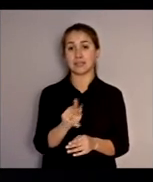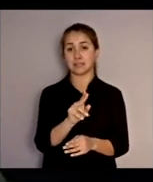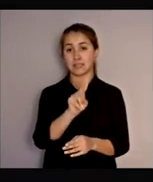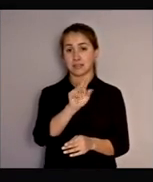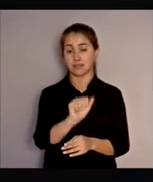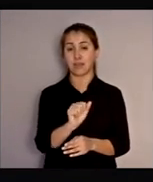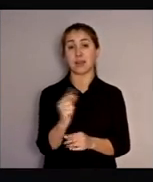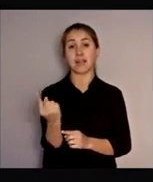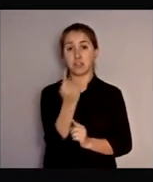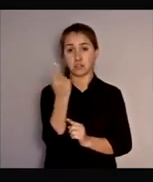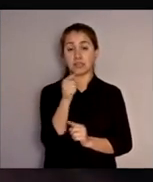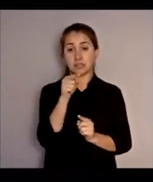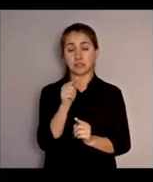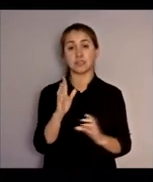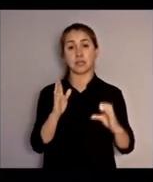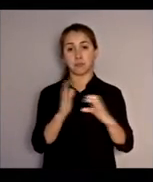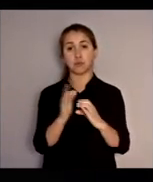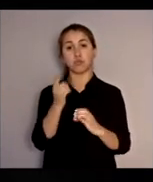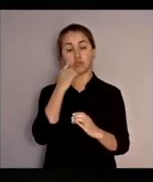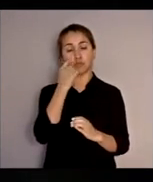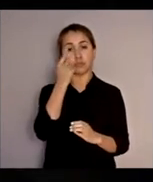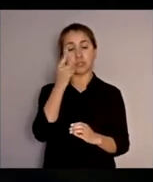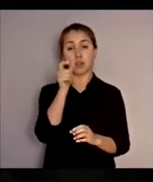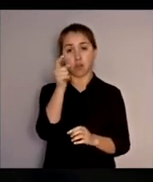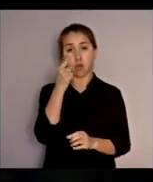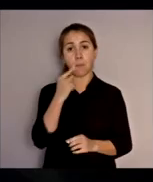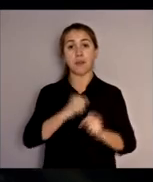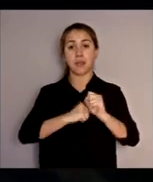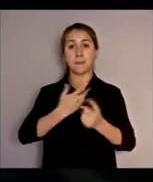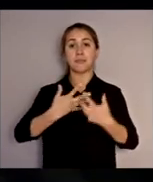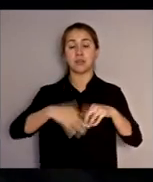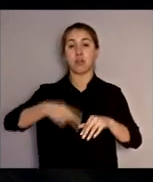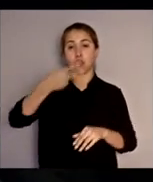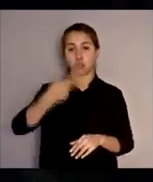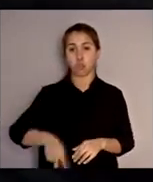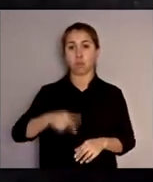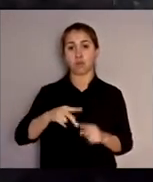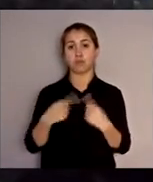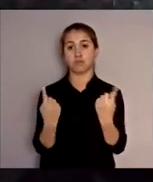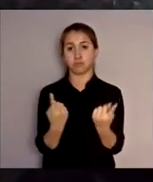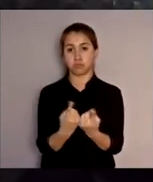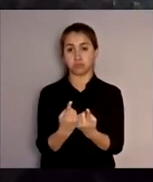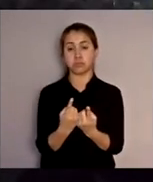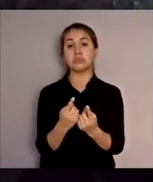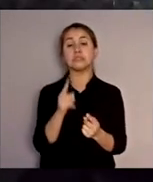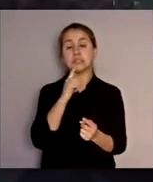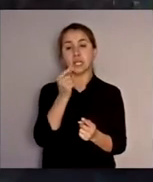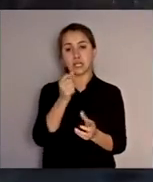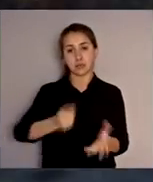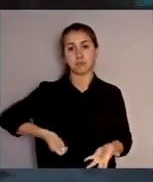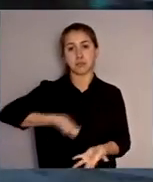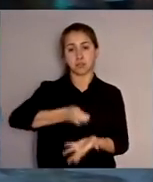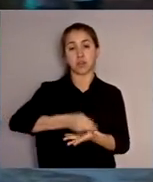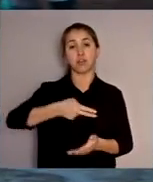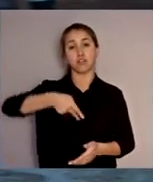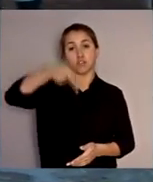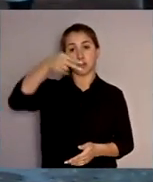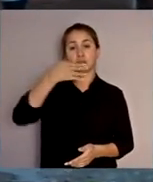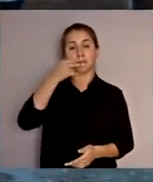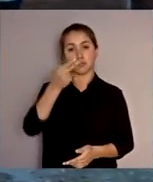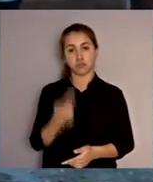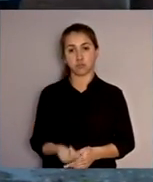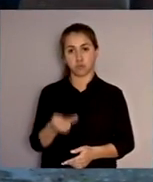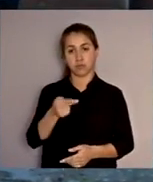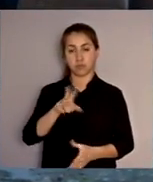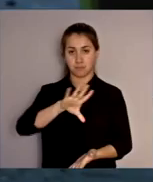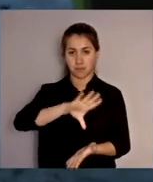El desafío de este capítulo es conocer a Víctor Peterman, empresario y dueño del holding Tempcorp, quien tiene inversiones tanto en el norte como en el